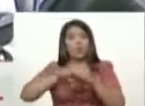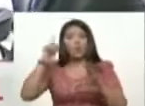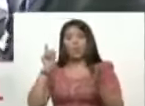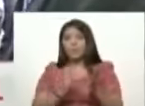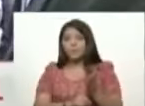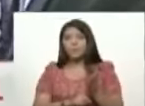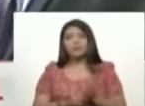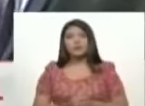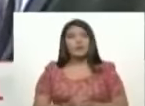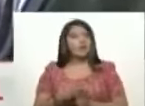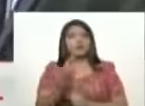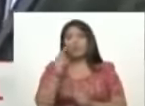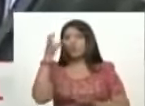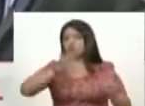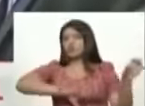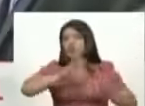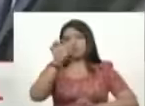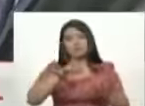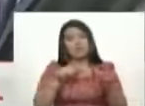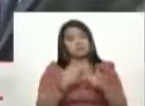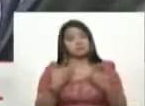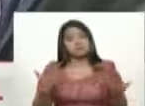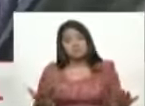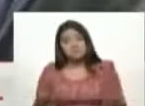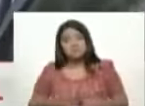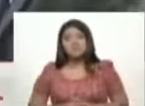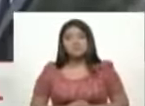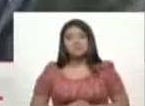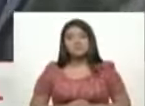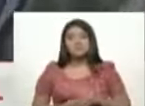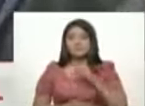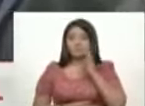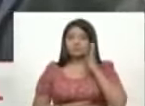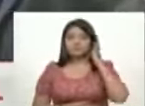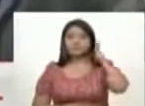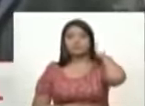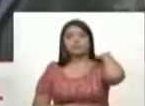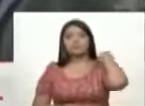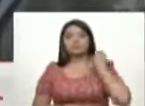fue revisada. Además de ello...